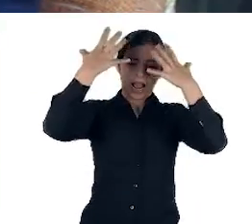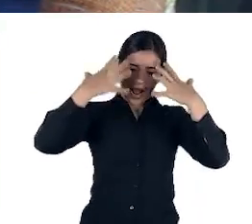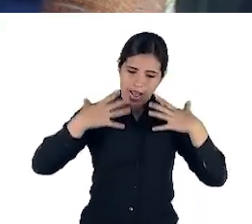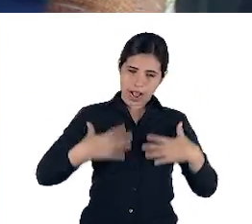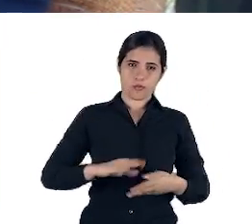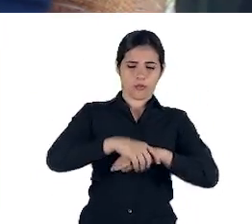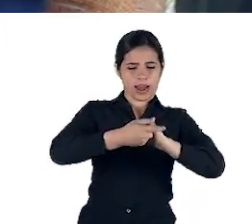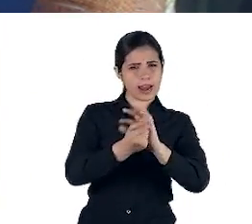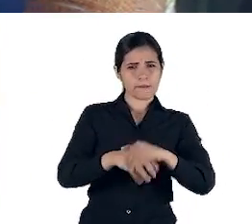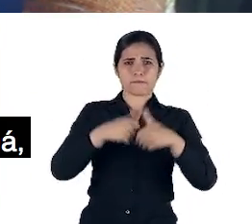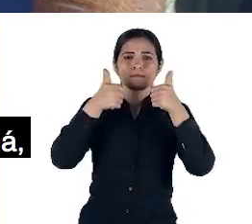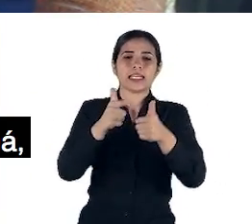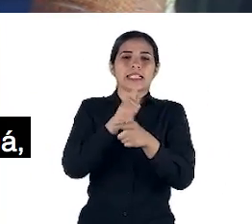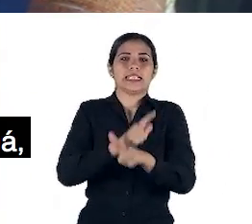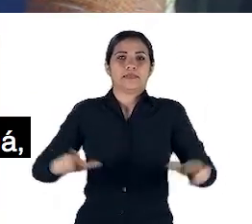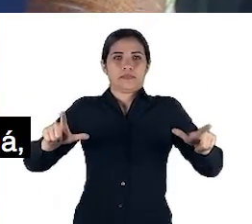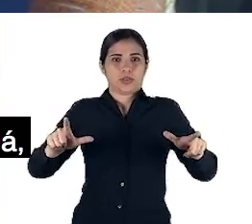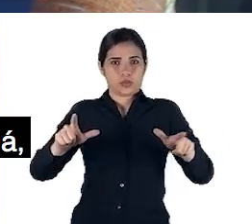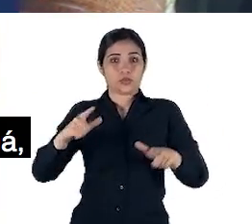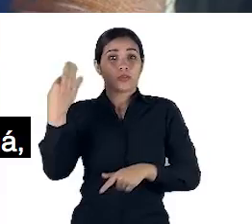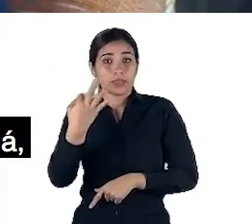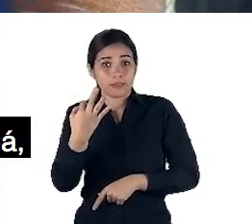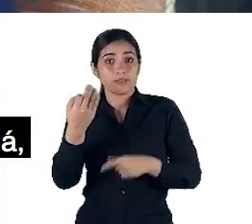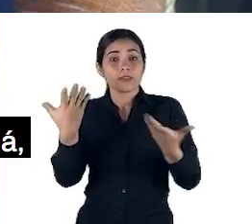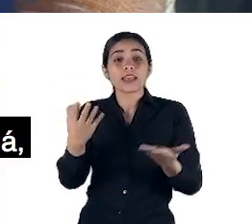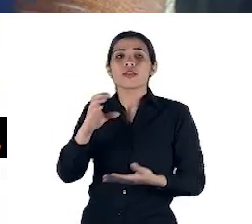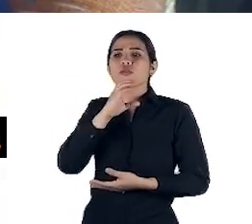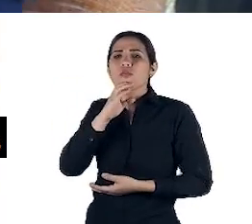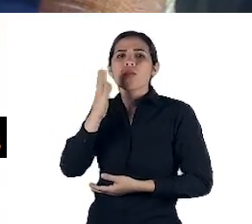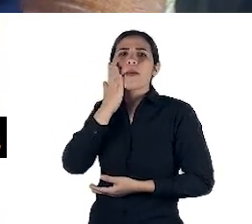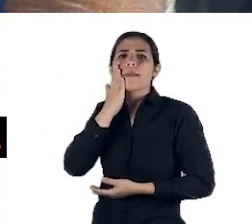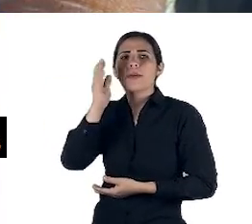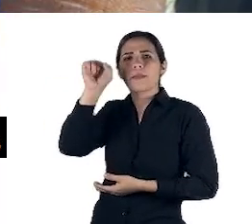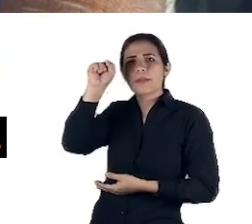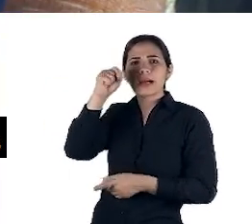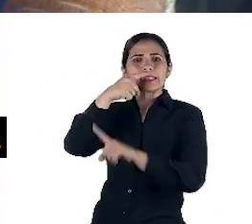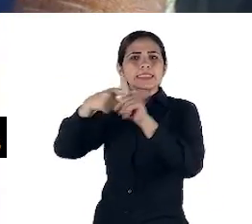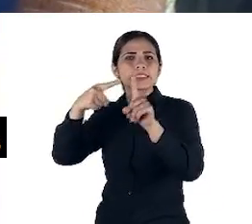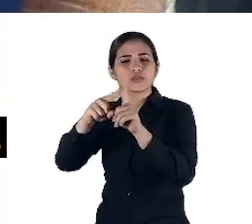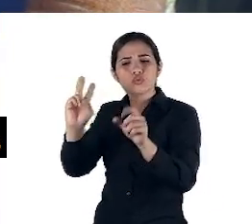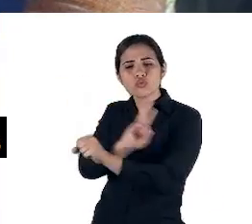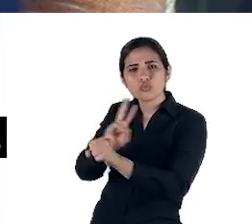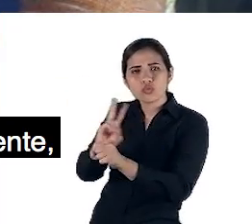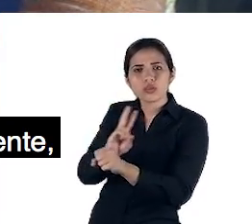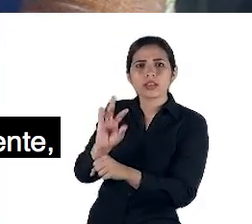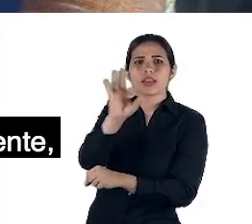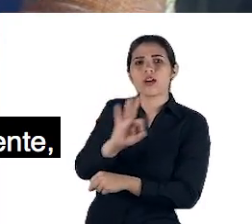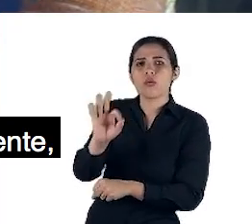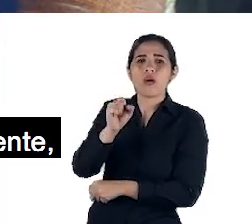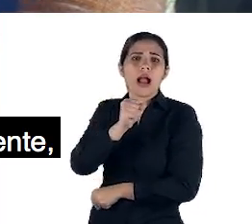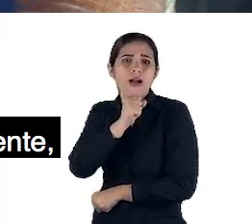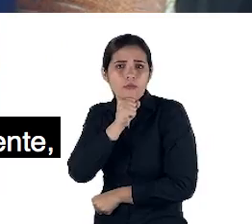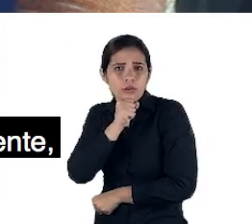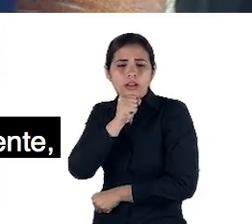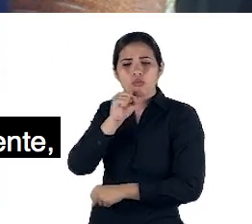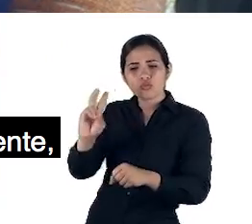ensuciar y divertirse también. ¿Qué es lo que tiene que saber el papá, la mamá, los tíos que estamos alrededor de nuestros sobrinos, los abuelos